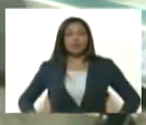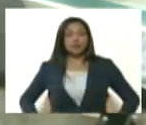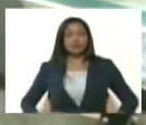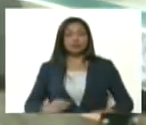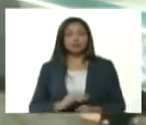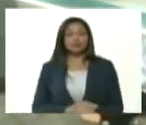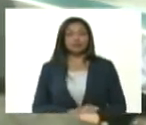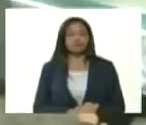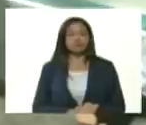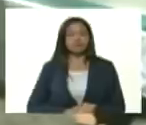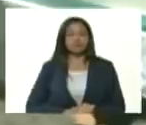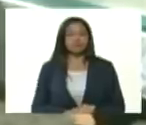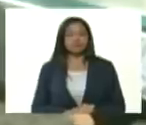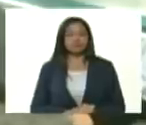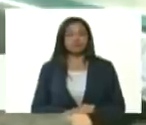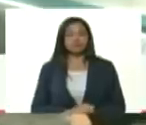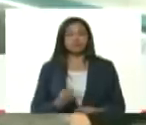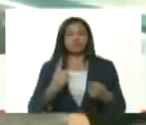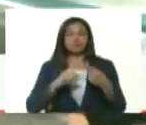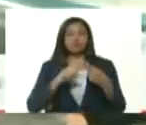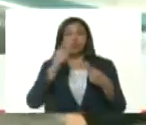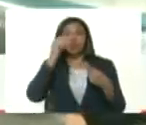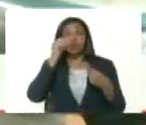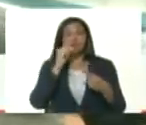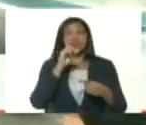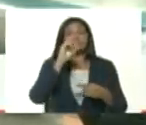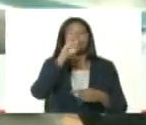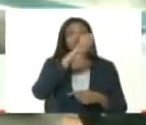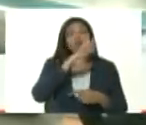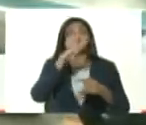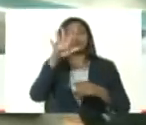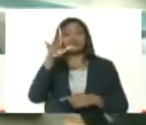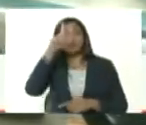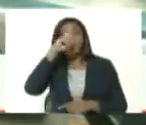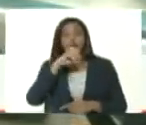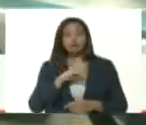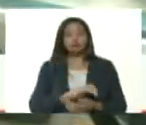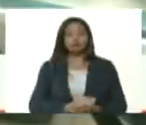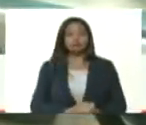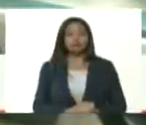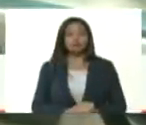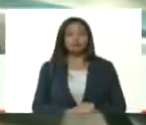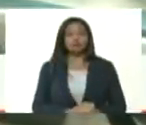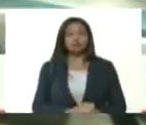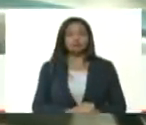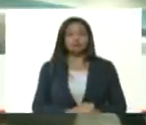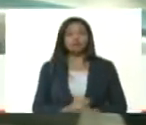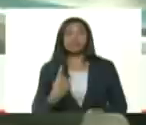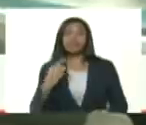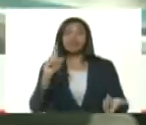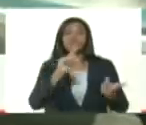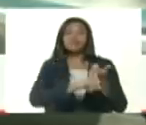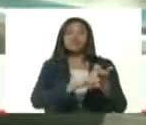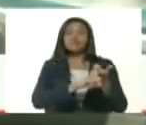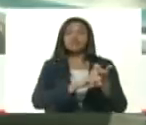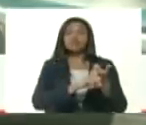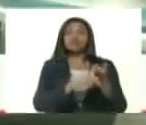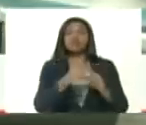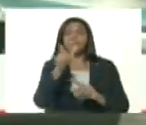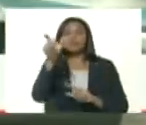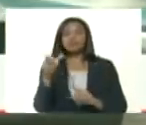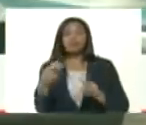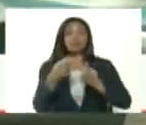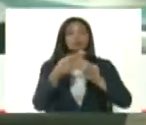Canelones. El primero es un hombre de 45 años. Es esposo de una